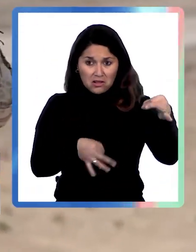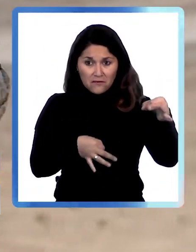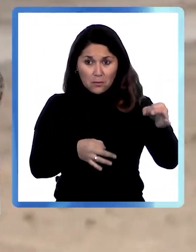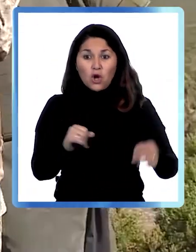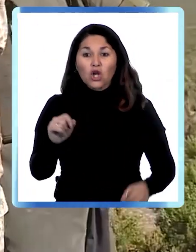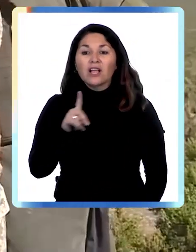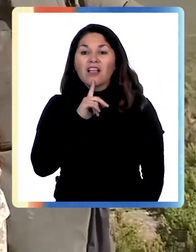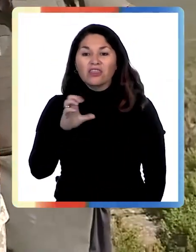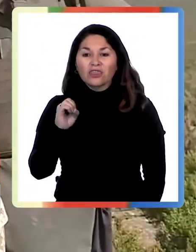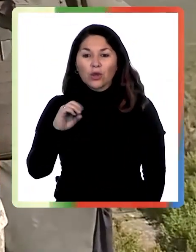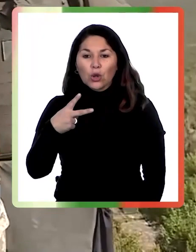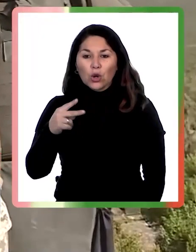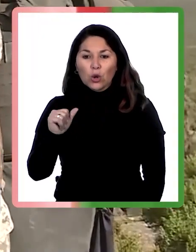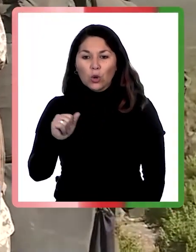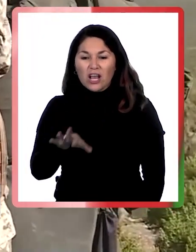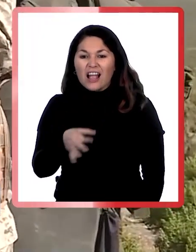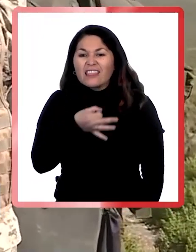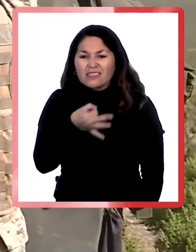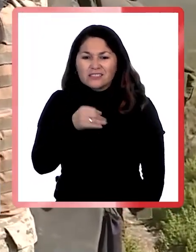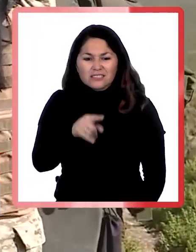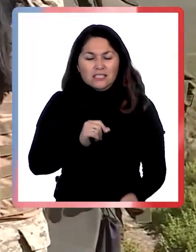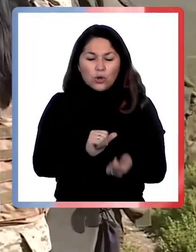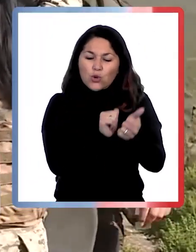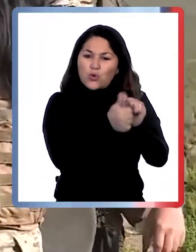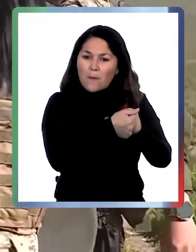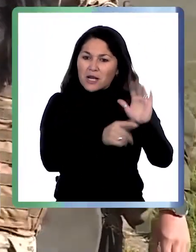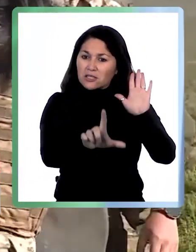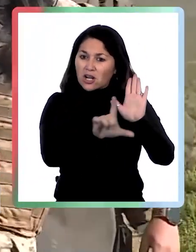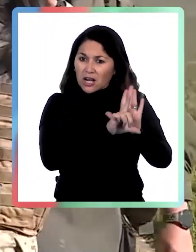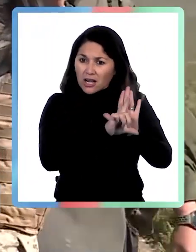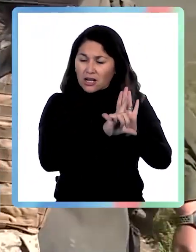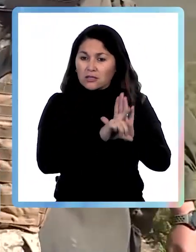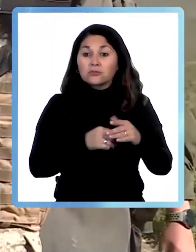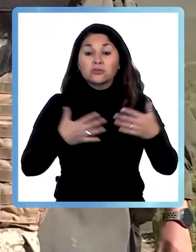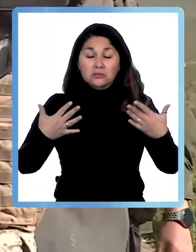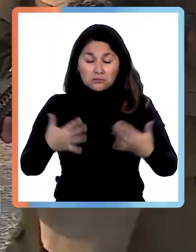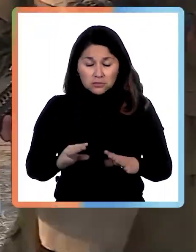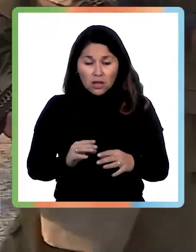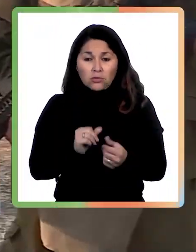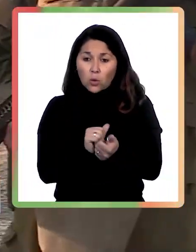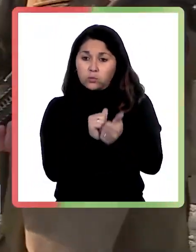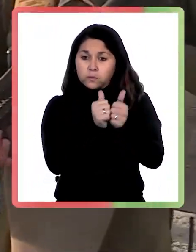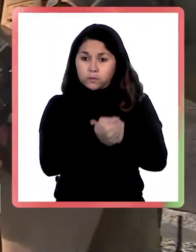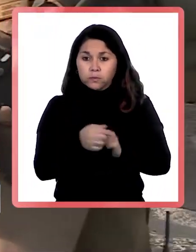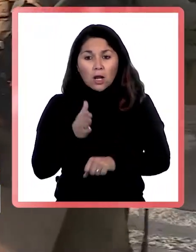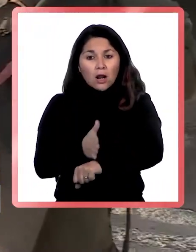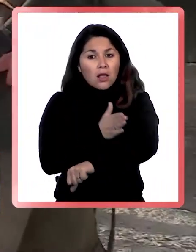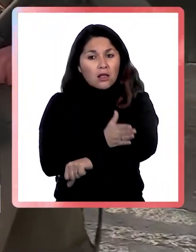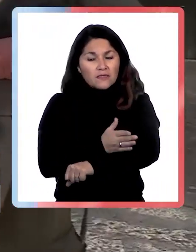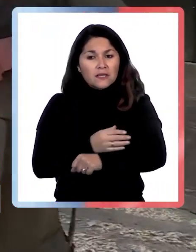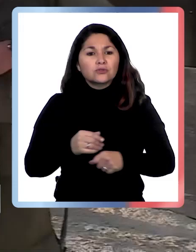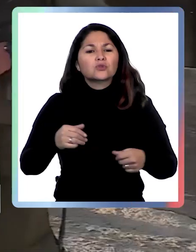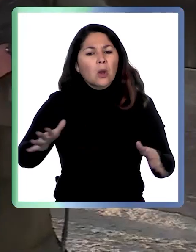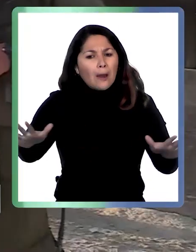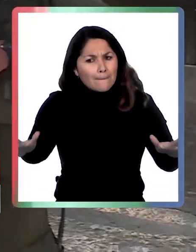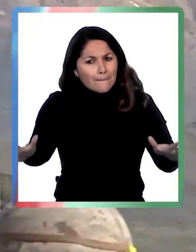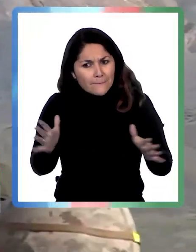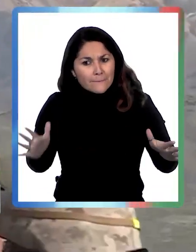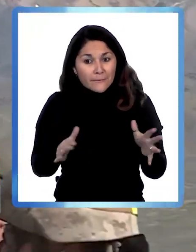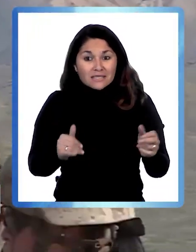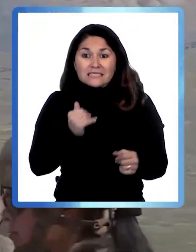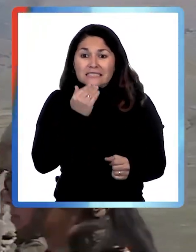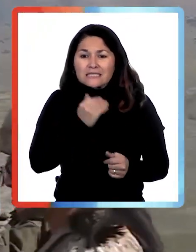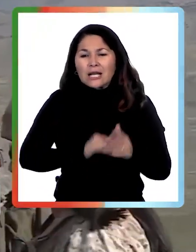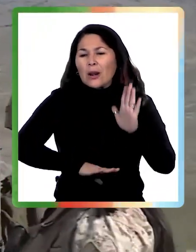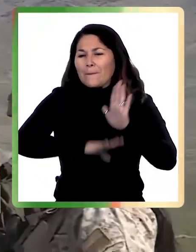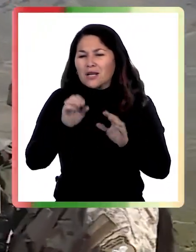se expuso que se está trabajando en proyectos de ley que fortalecen lo ya realizado en la línea de migración además de buscar una intensificación del